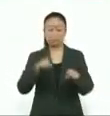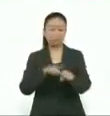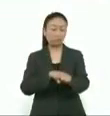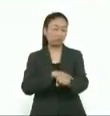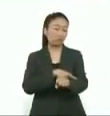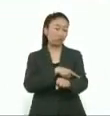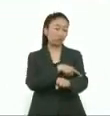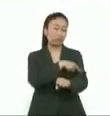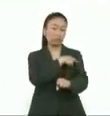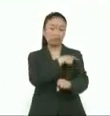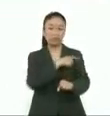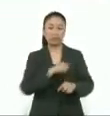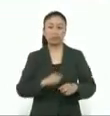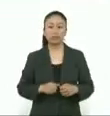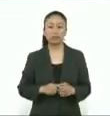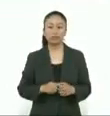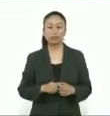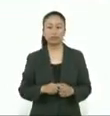Milenario,